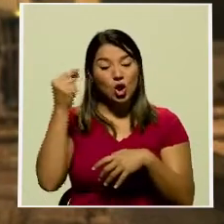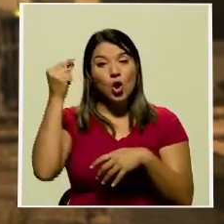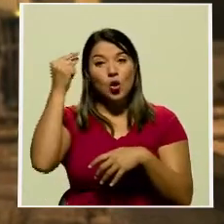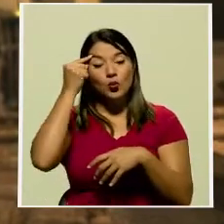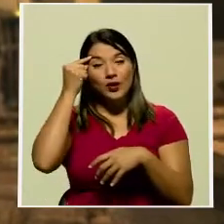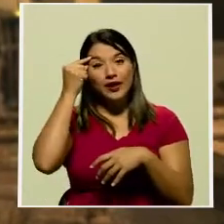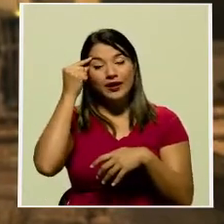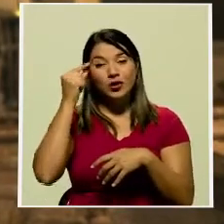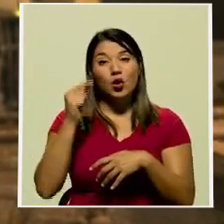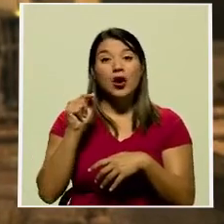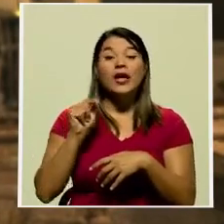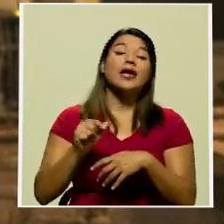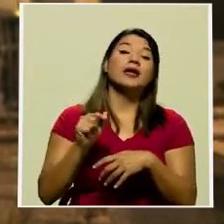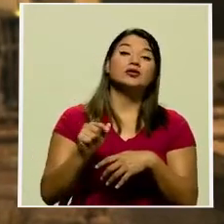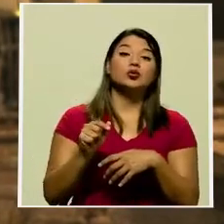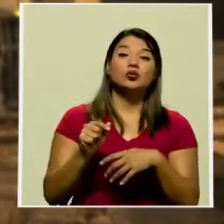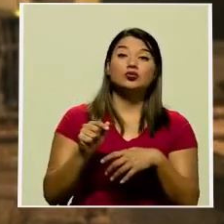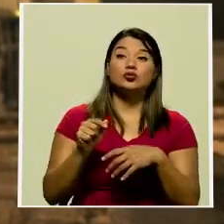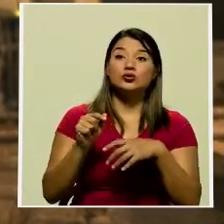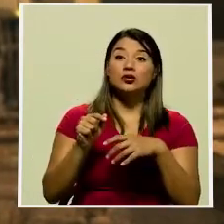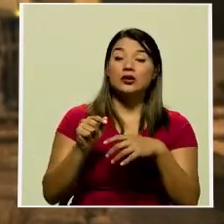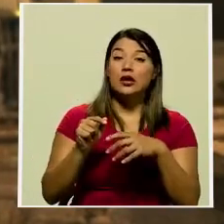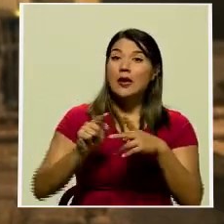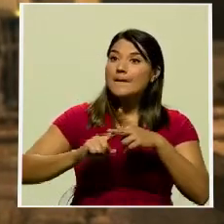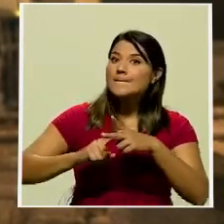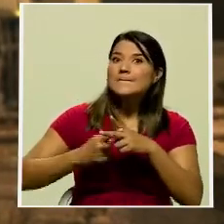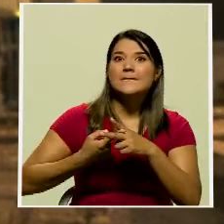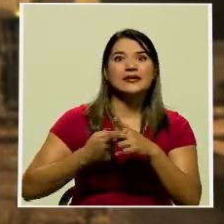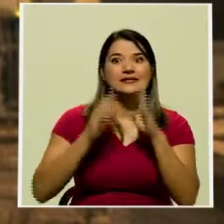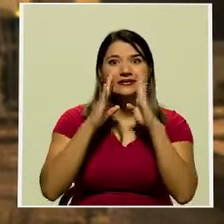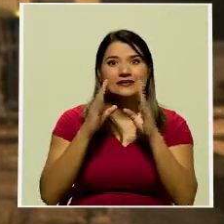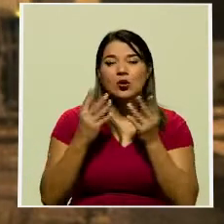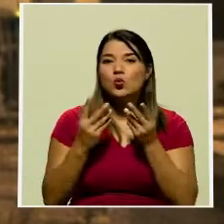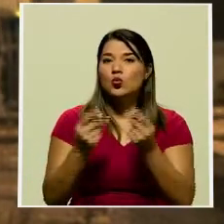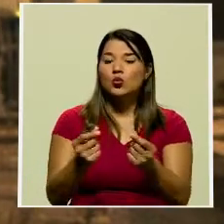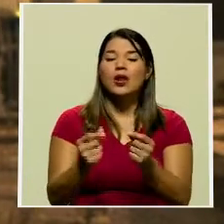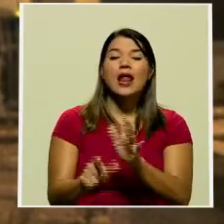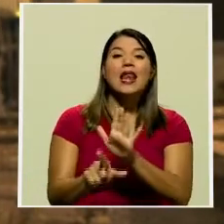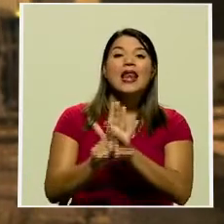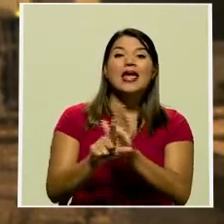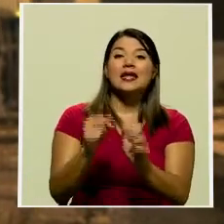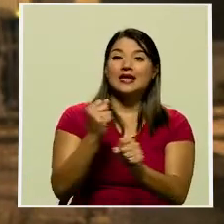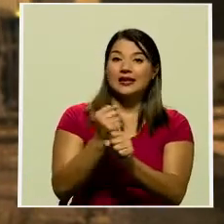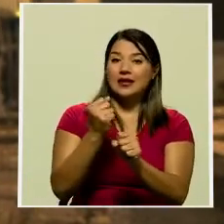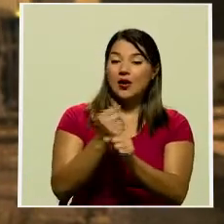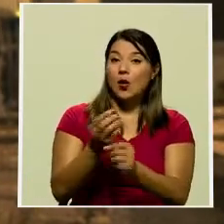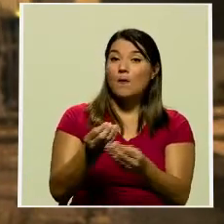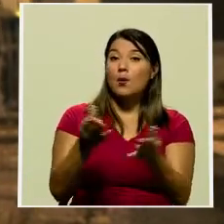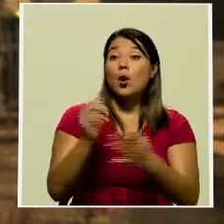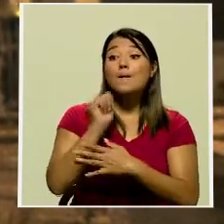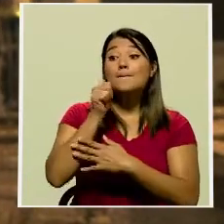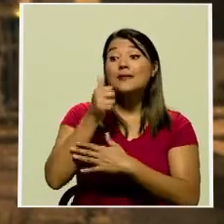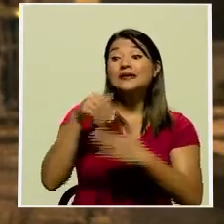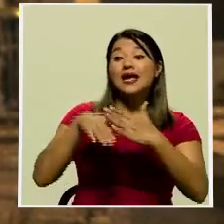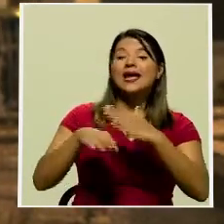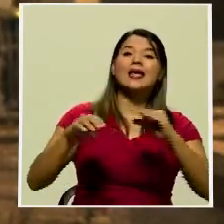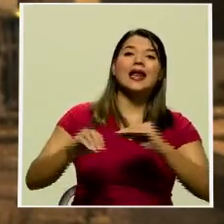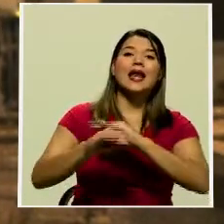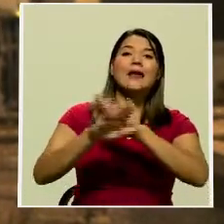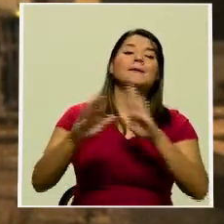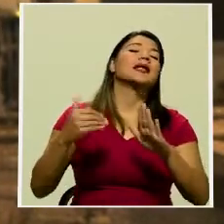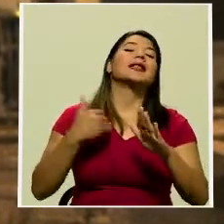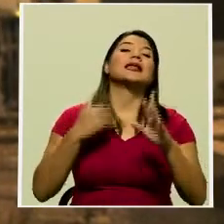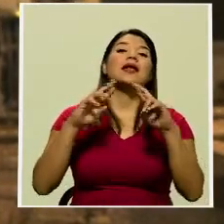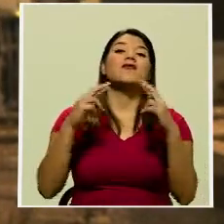Administración, va a estar pues metiéndole el acelerador a lo que es la ley de empleo público. Mañana sesionará en horas de la mañana de manera extraordinaria